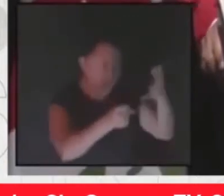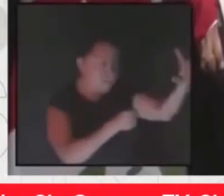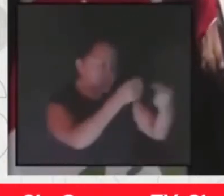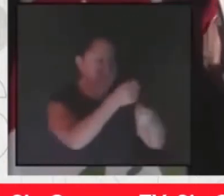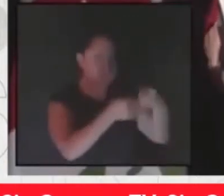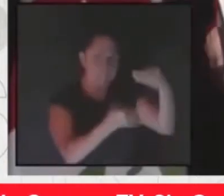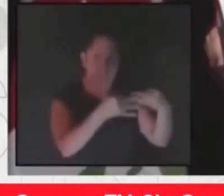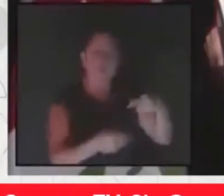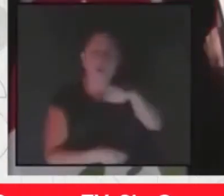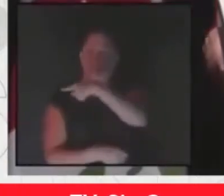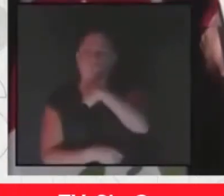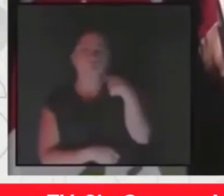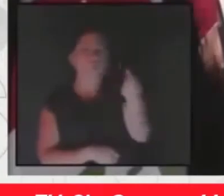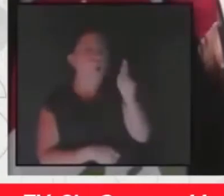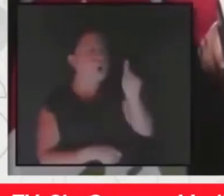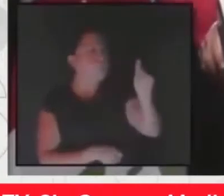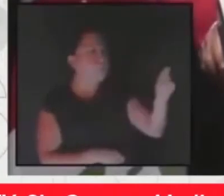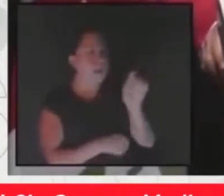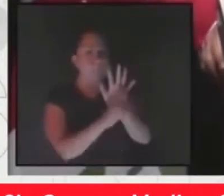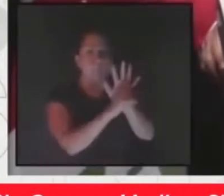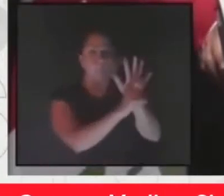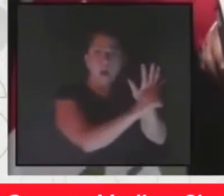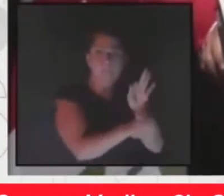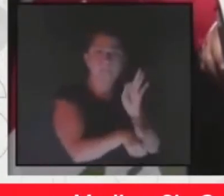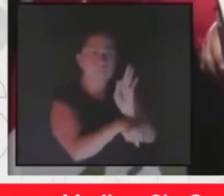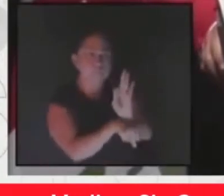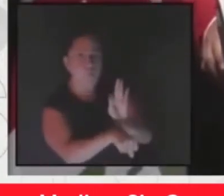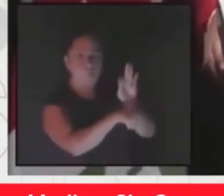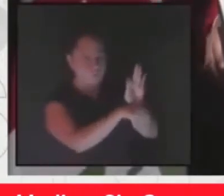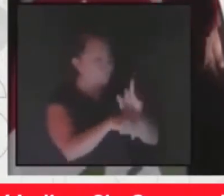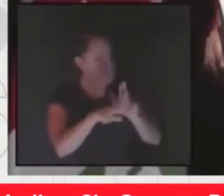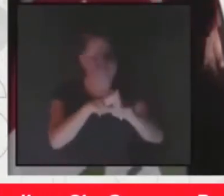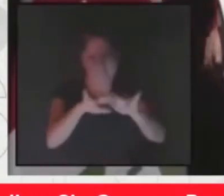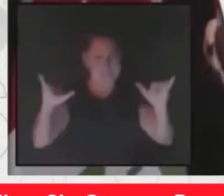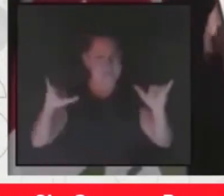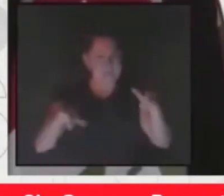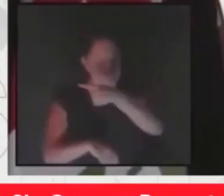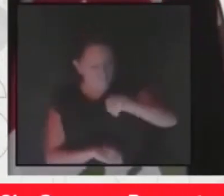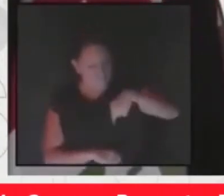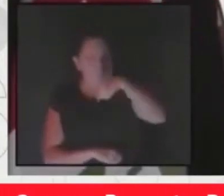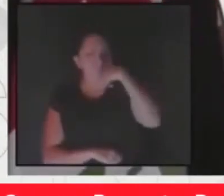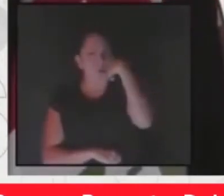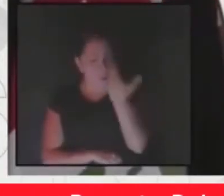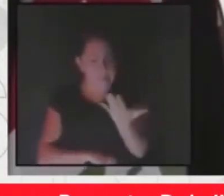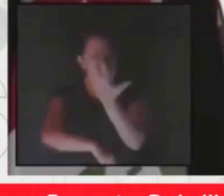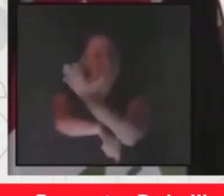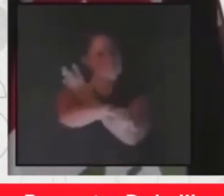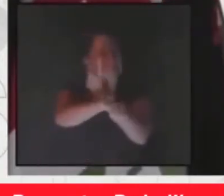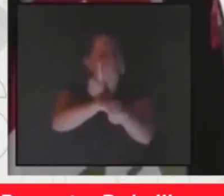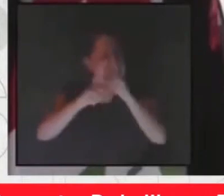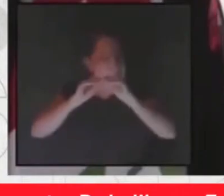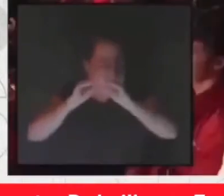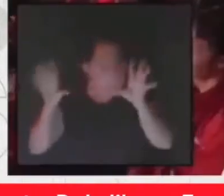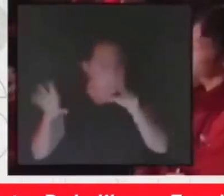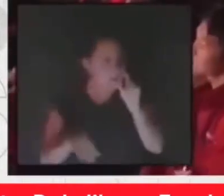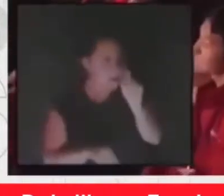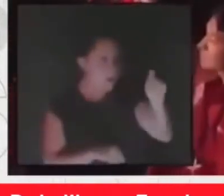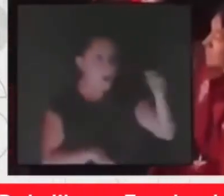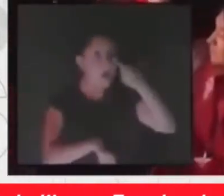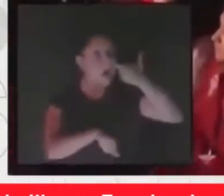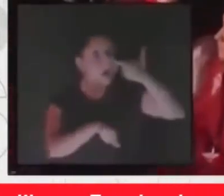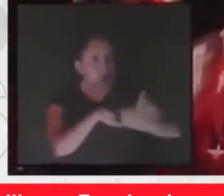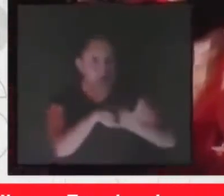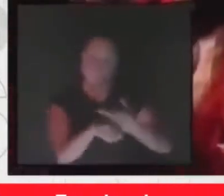todavía estas mentadas asambleas nacionales en medio de una ola de críticas, pues que le dicen ya no existe el PRI, ¿qué es lo que van a